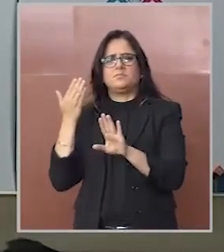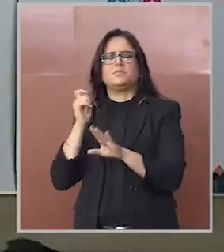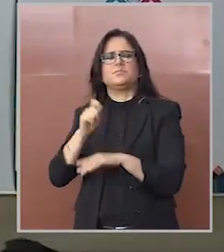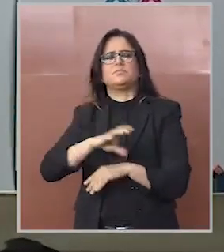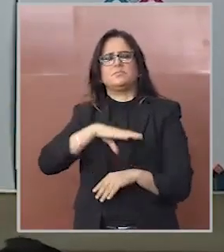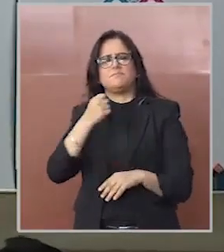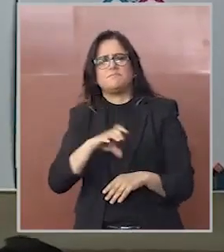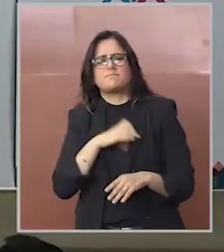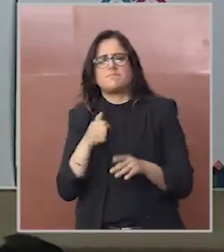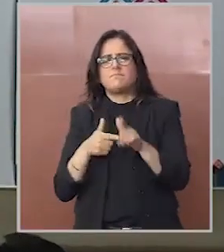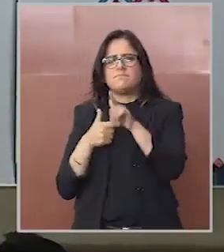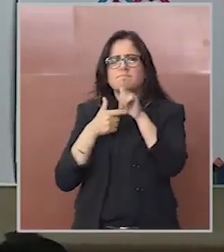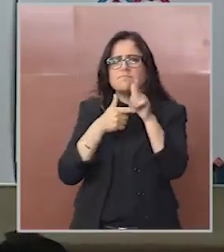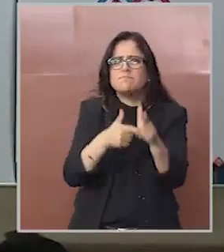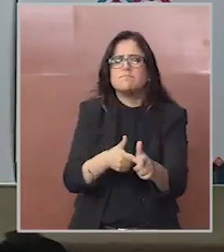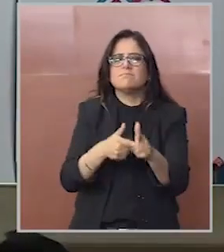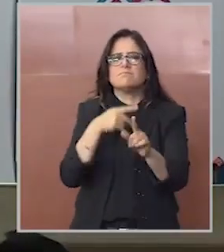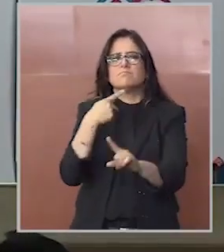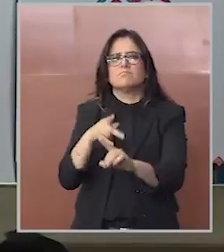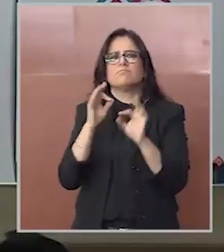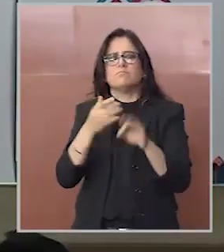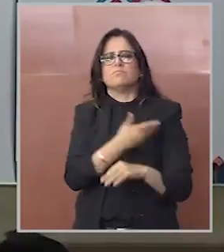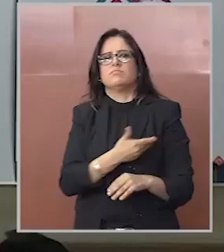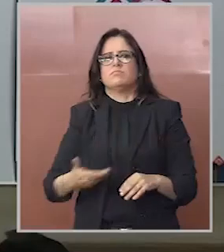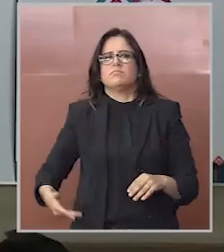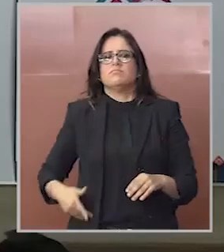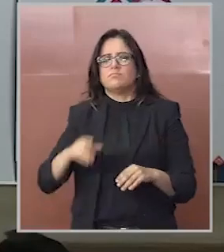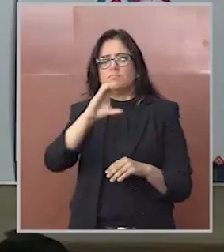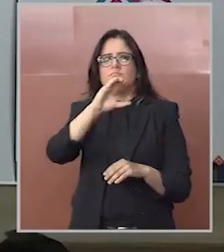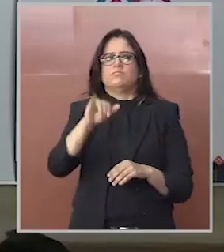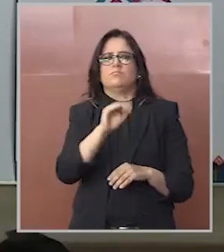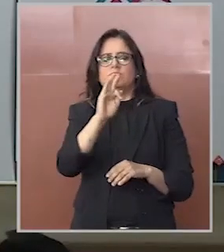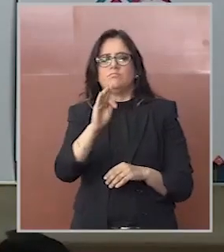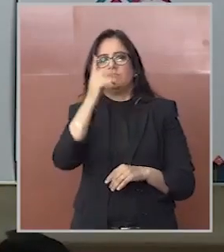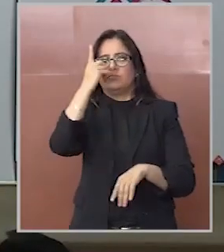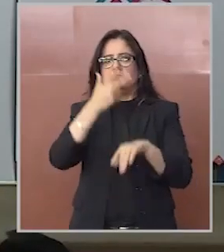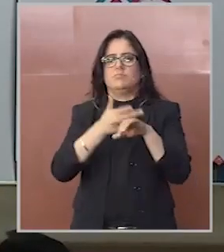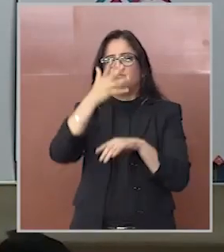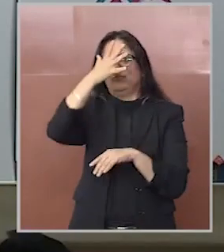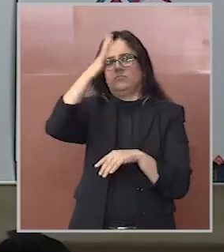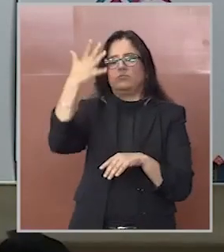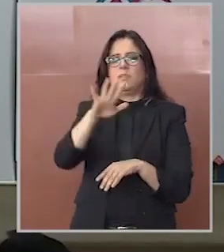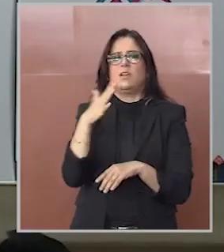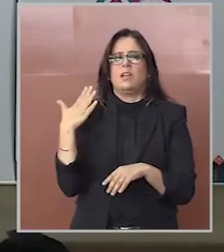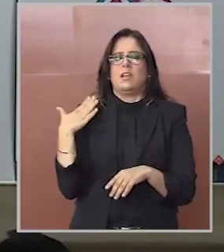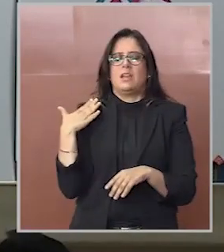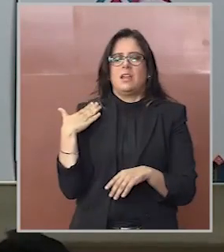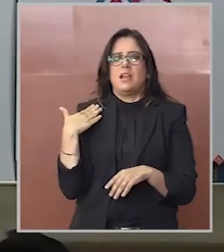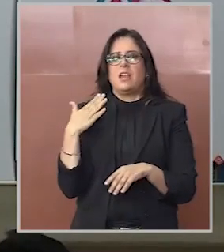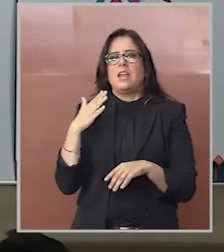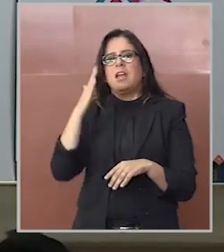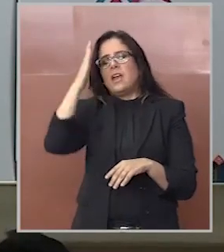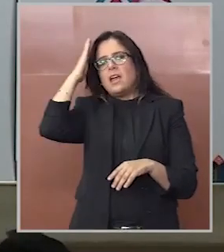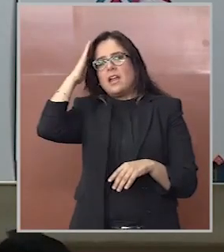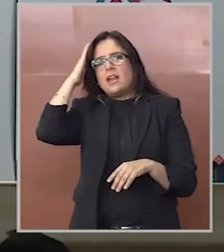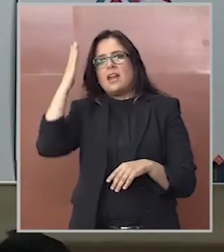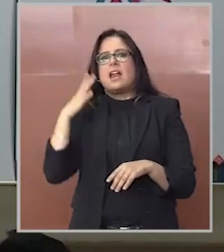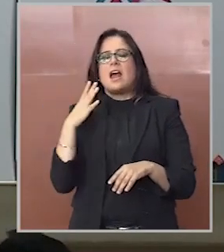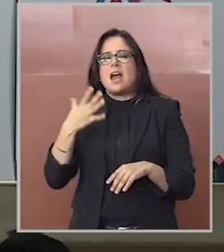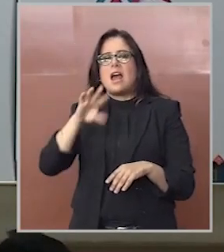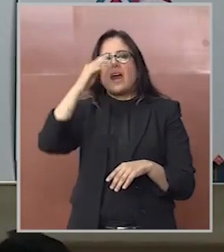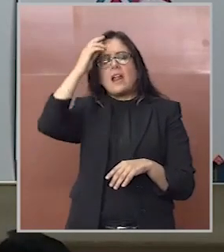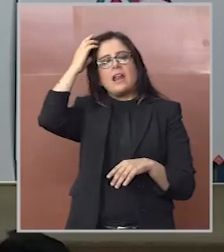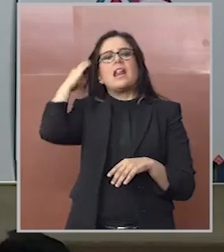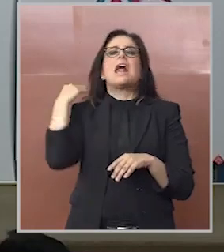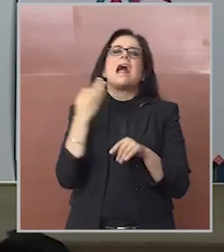sido un esfuerzo continuo por parte de la presidencia del Consejo por parte de la dirección general en el marco de Eh